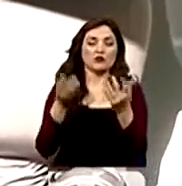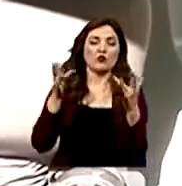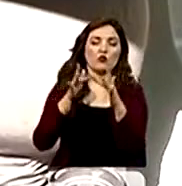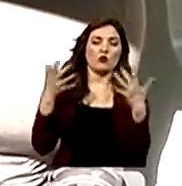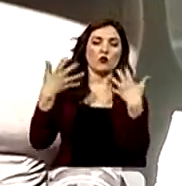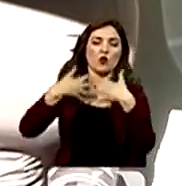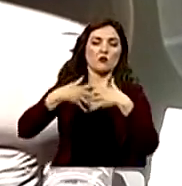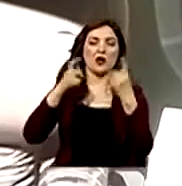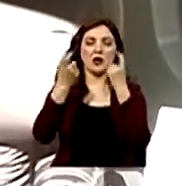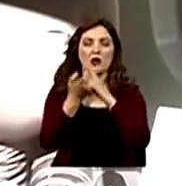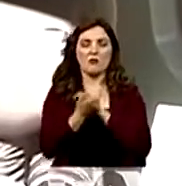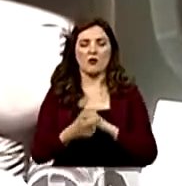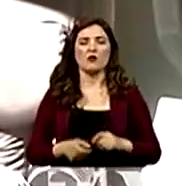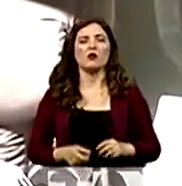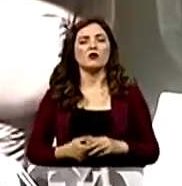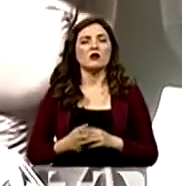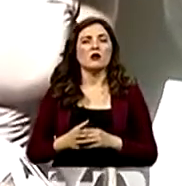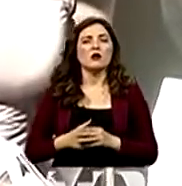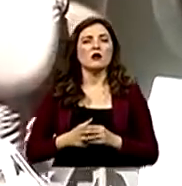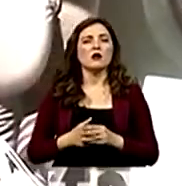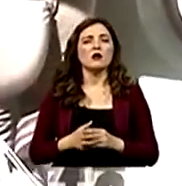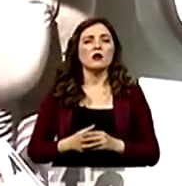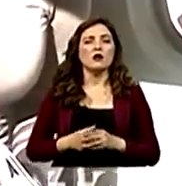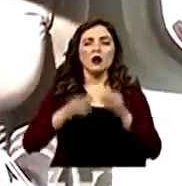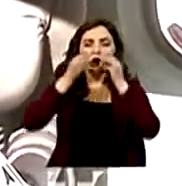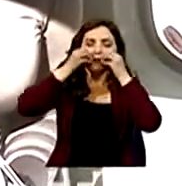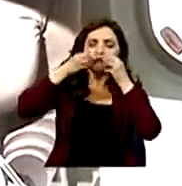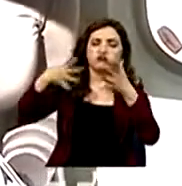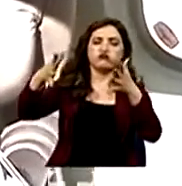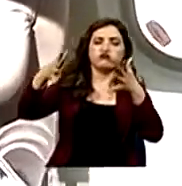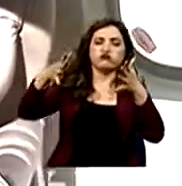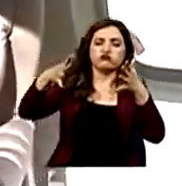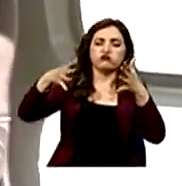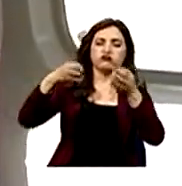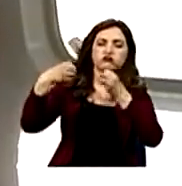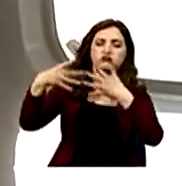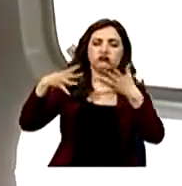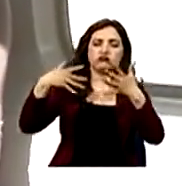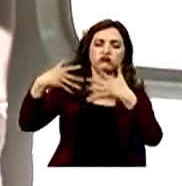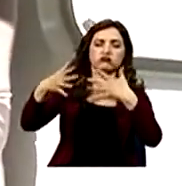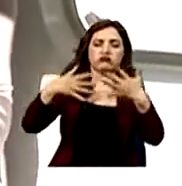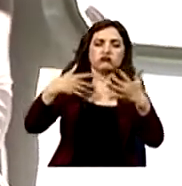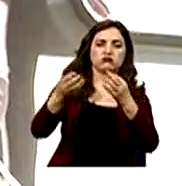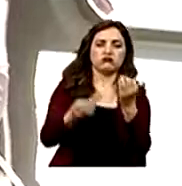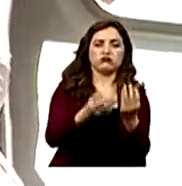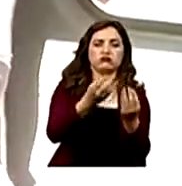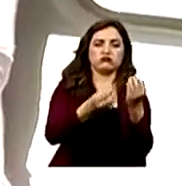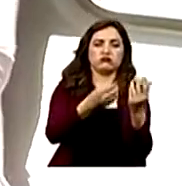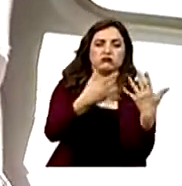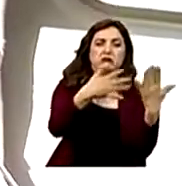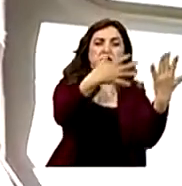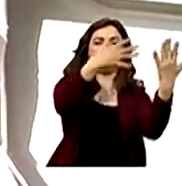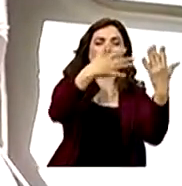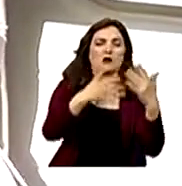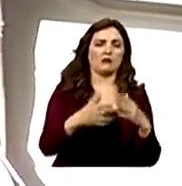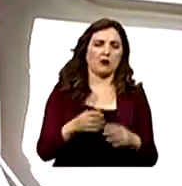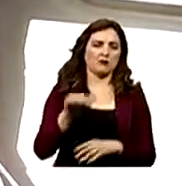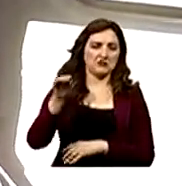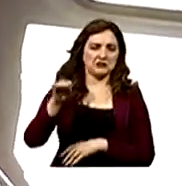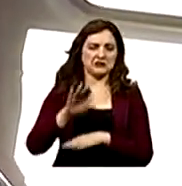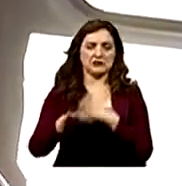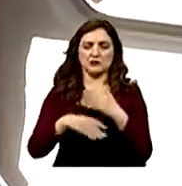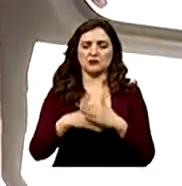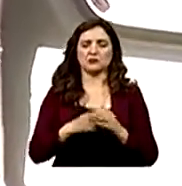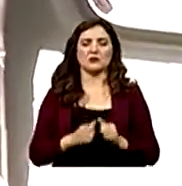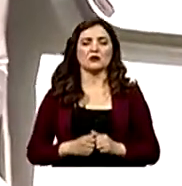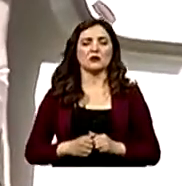que hay cambios de viento que dirijan el fuego para otro lado. Entonces, de esta forma podemos decir que el Cuerpo de Bomberos de Quito